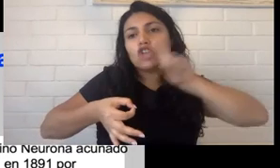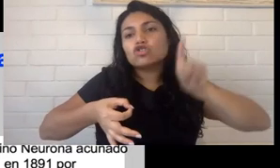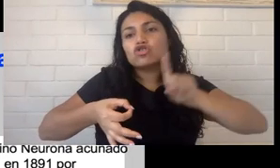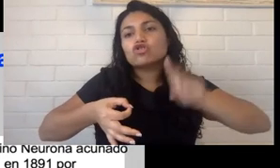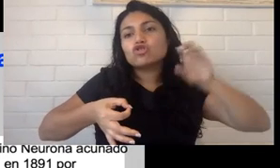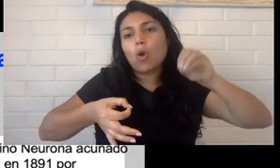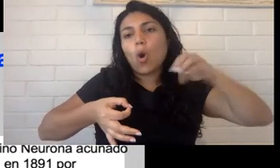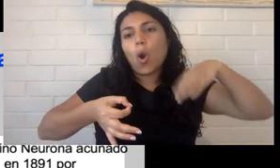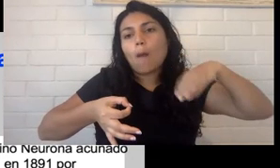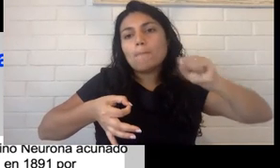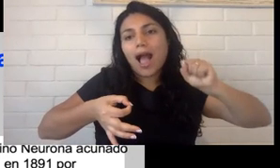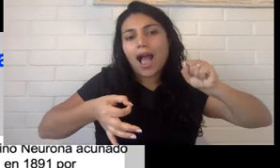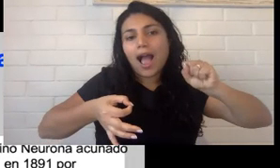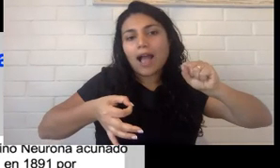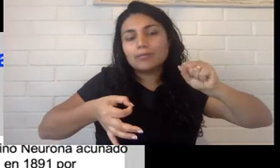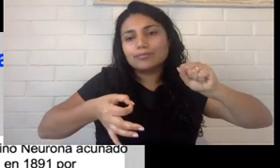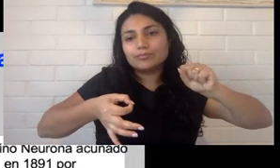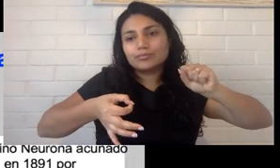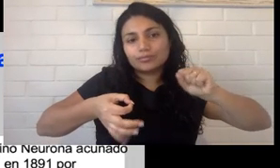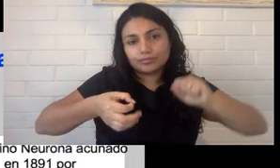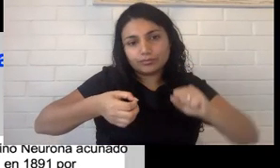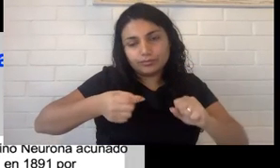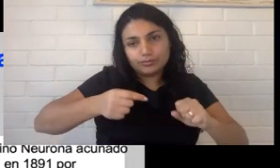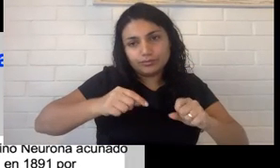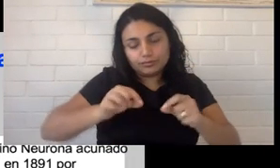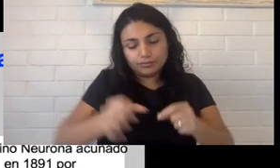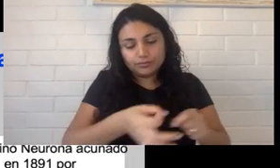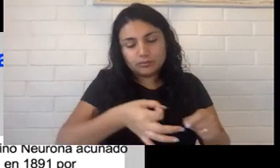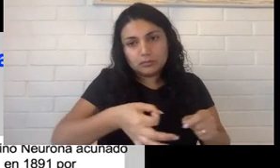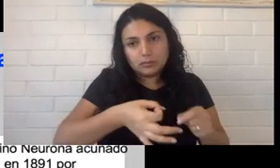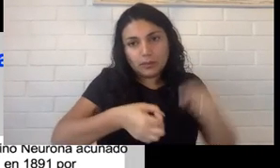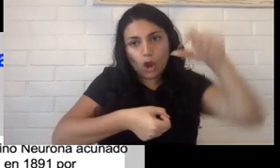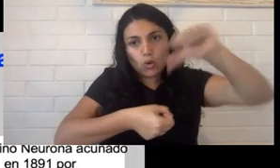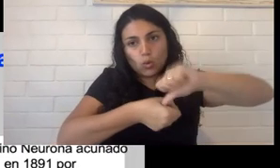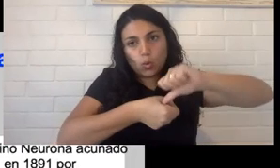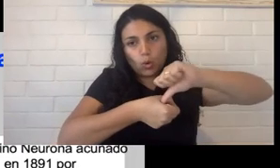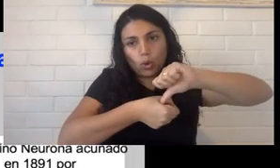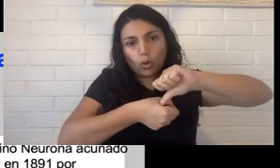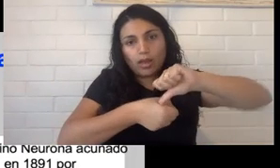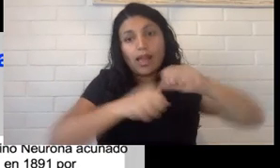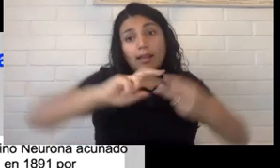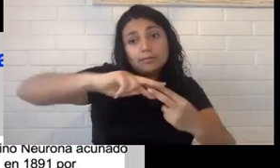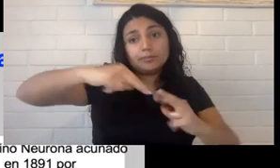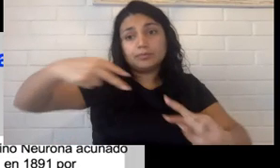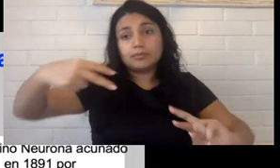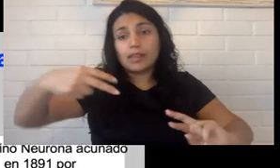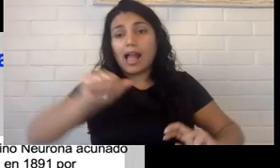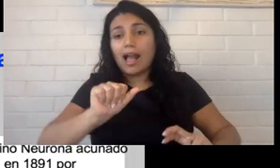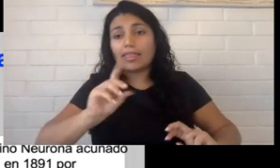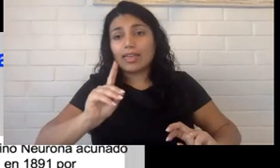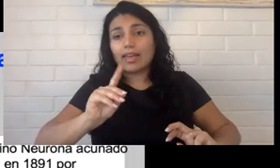soma tiene un núcleo al centro, donde está el ADN, algunos